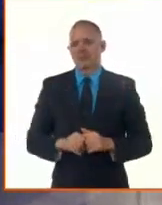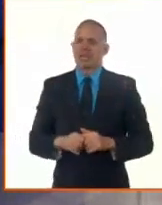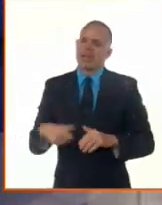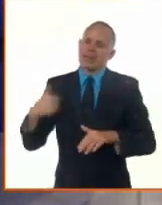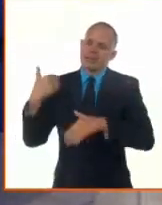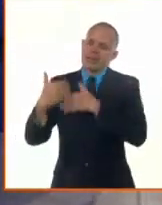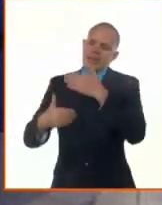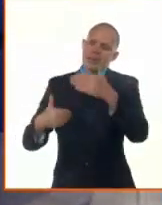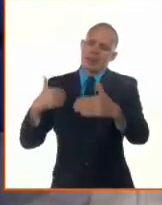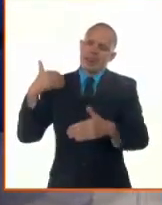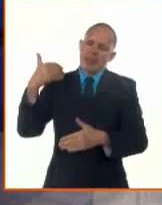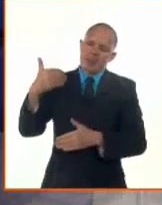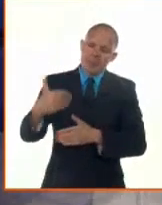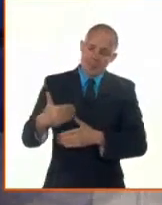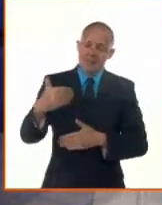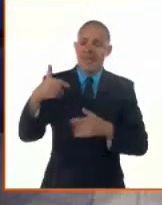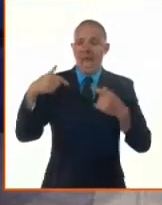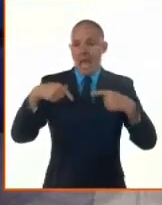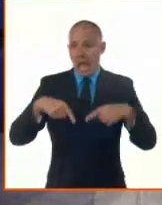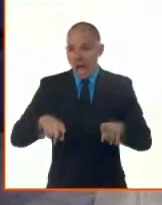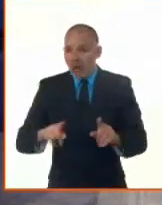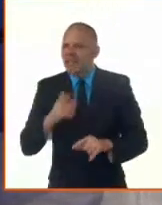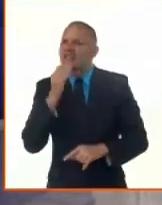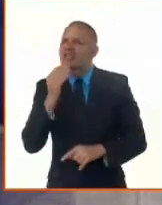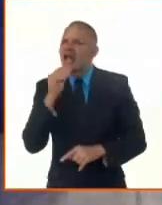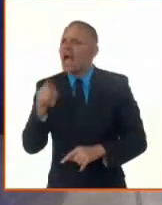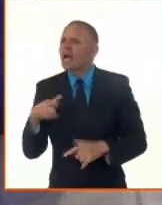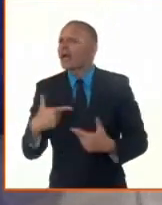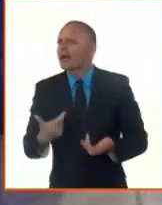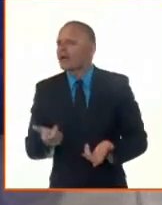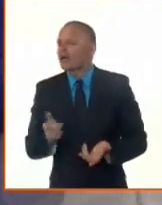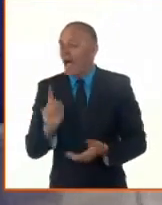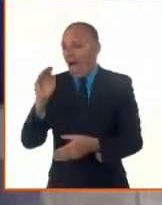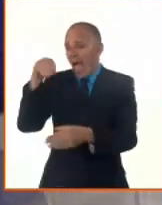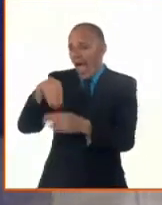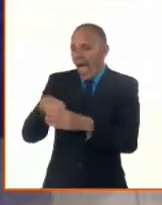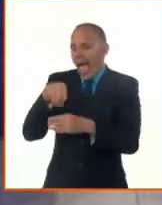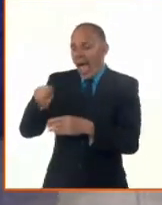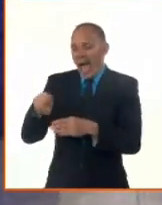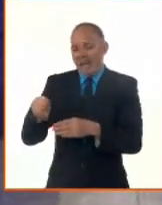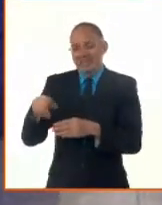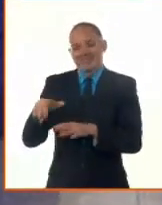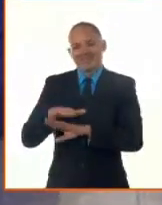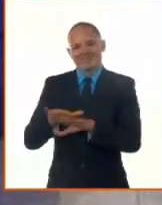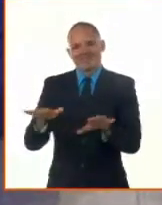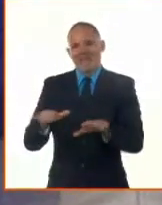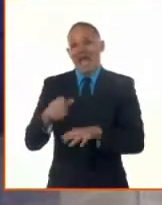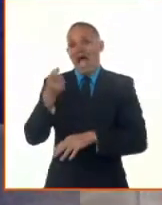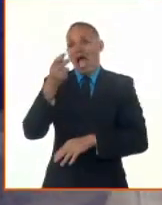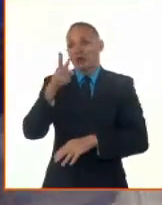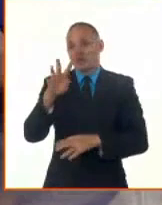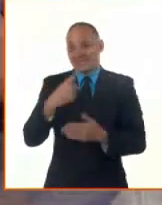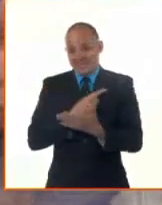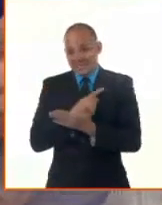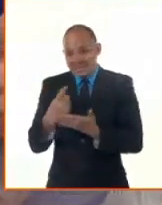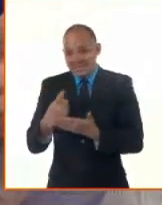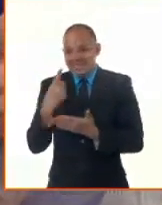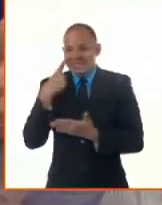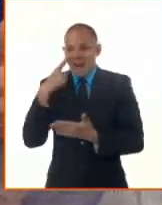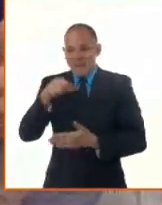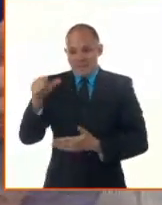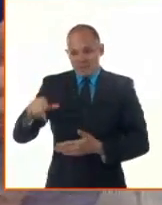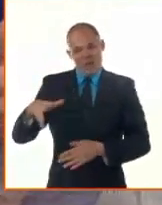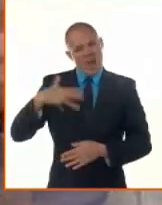Israel en Israel no hay una crisis política sin precedentes 14 semanas en la calle tenemos un